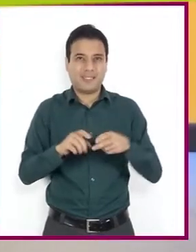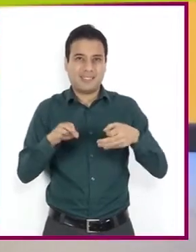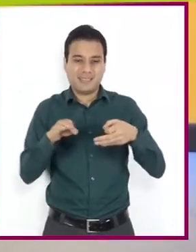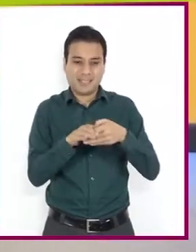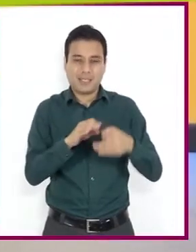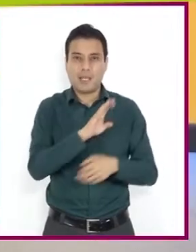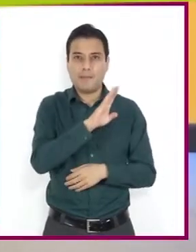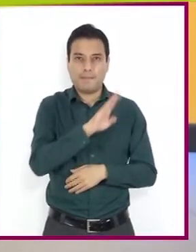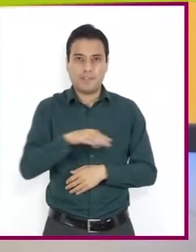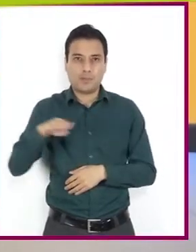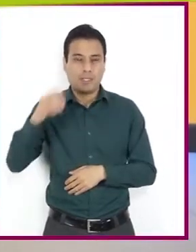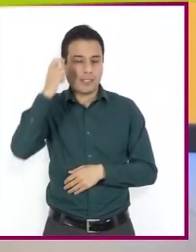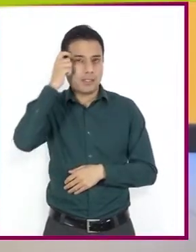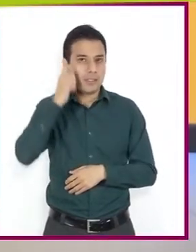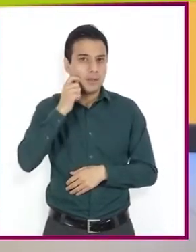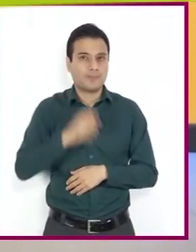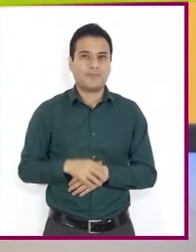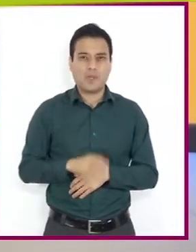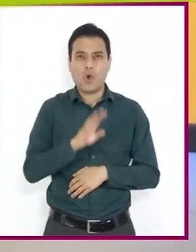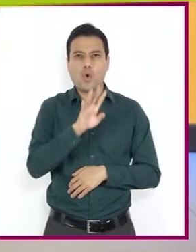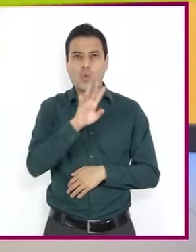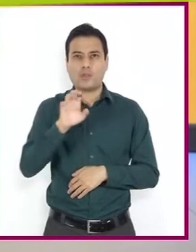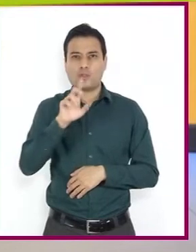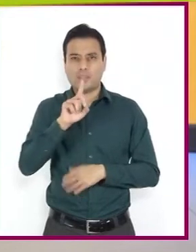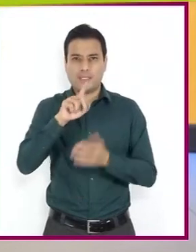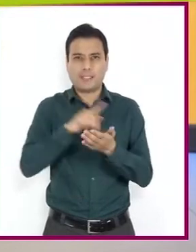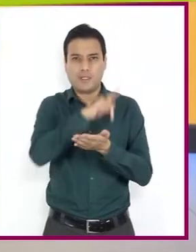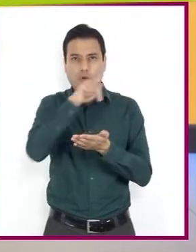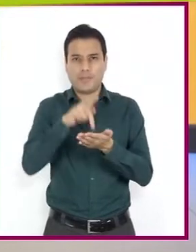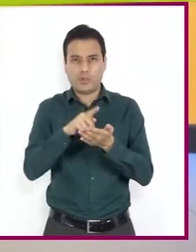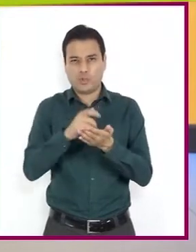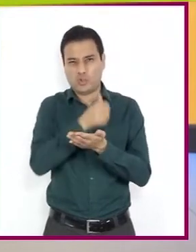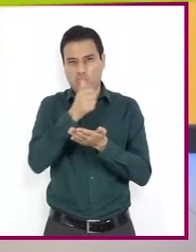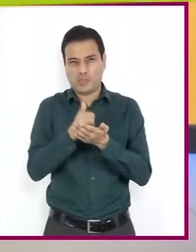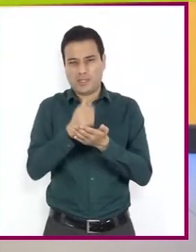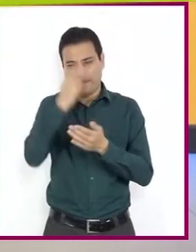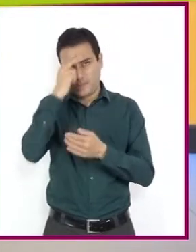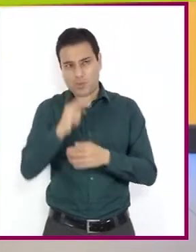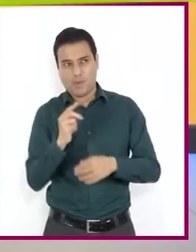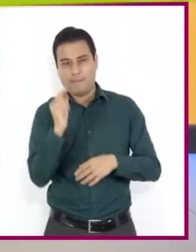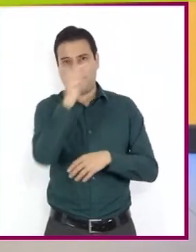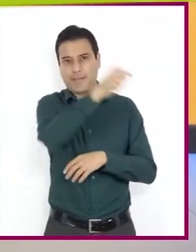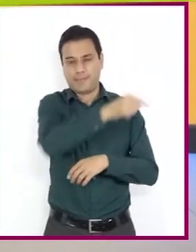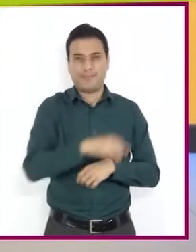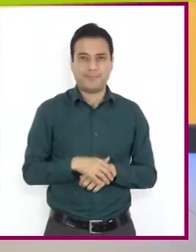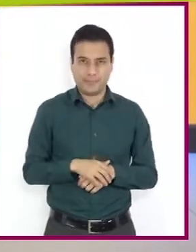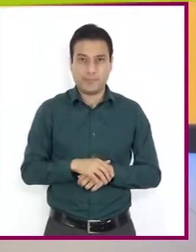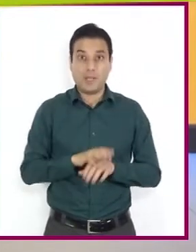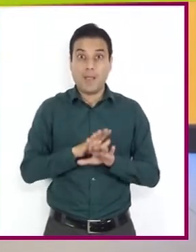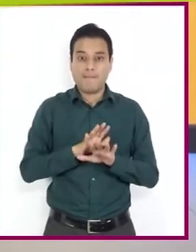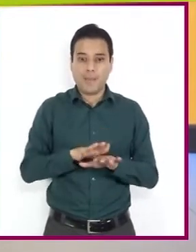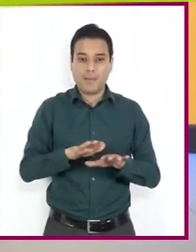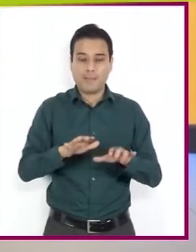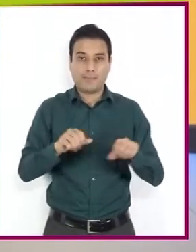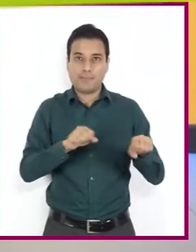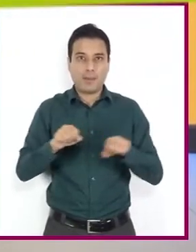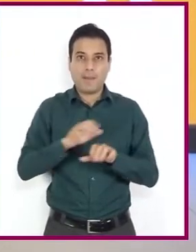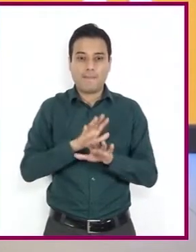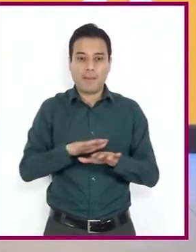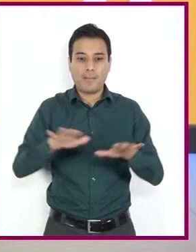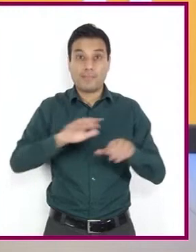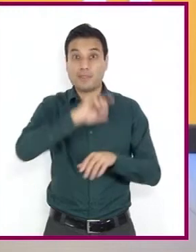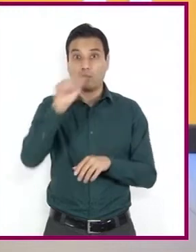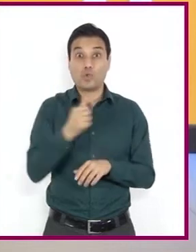Michoacán y Guerrero, a 430 kilómetros de Ciudad de México. La onda expansiva del terremoto llegó